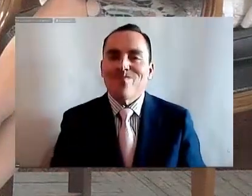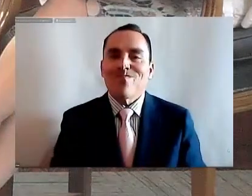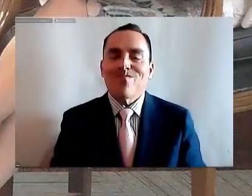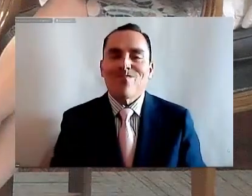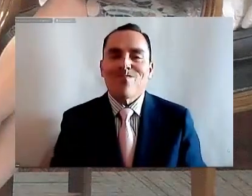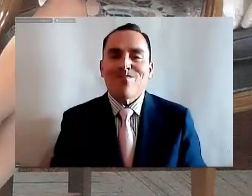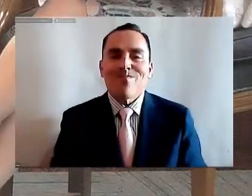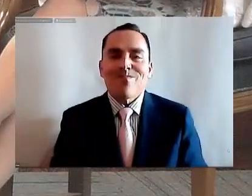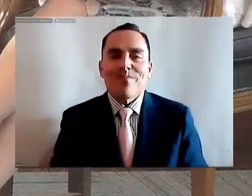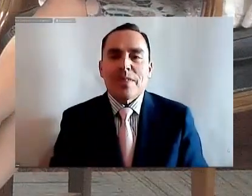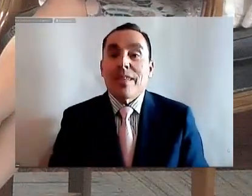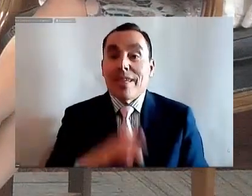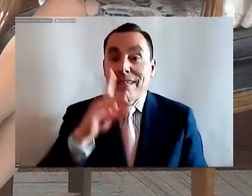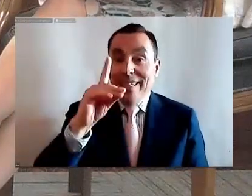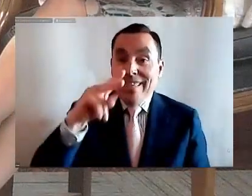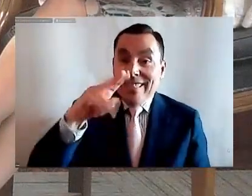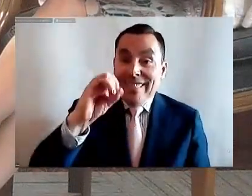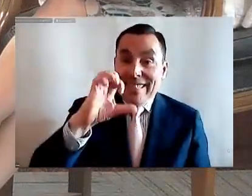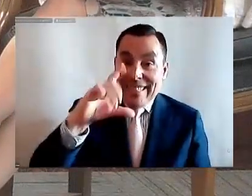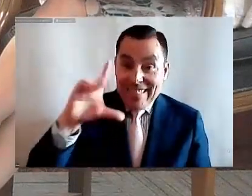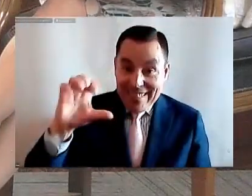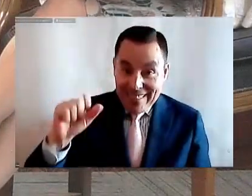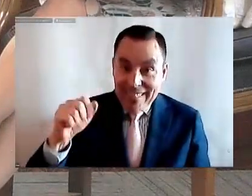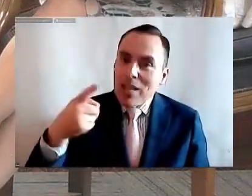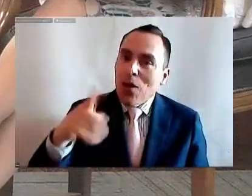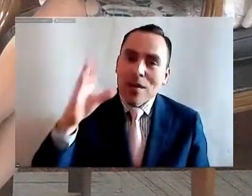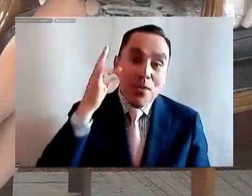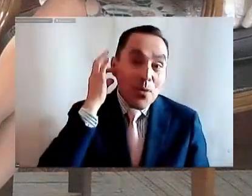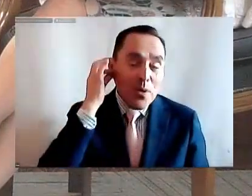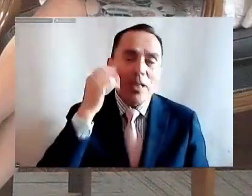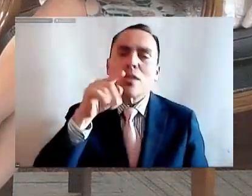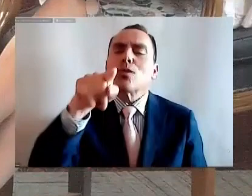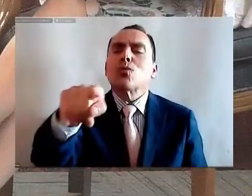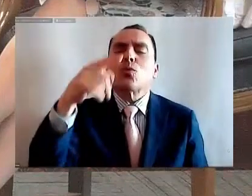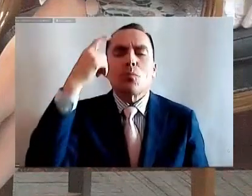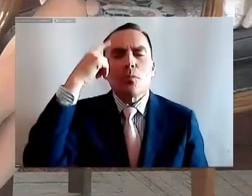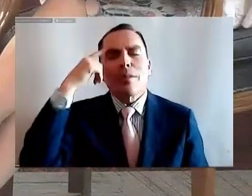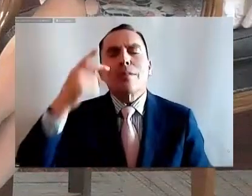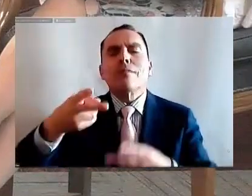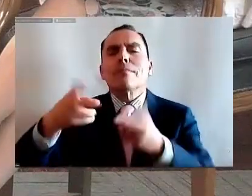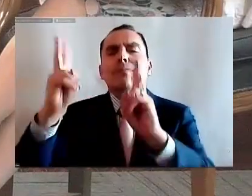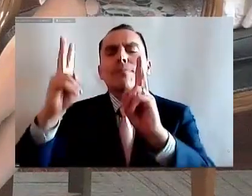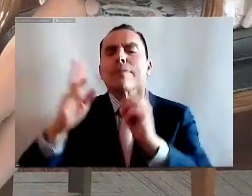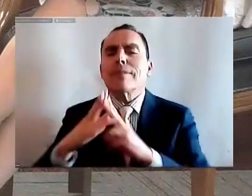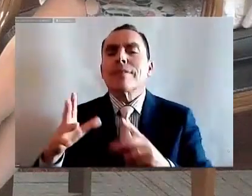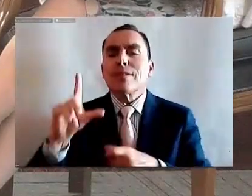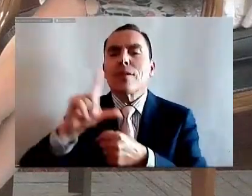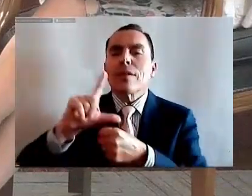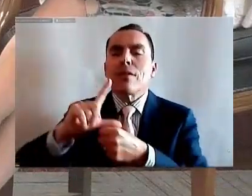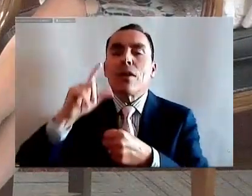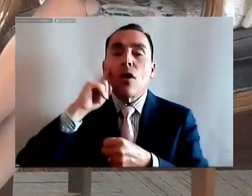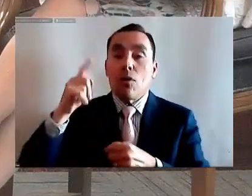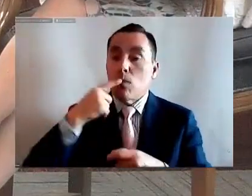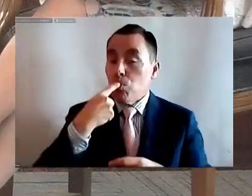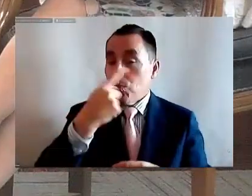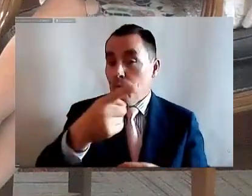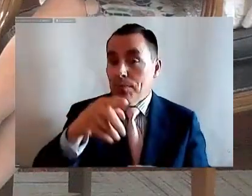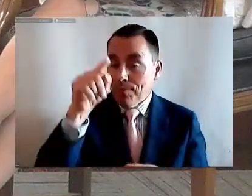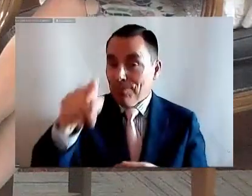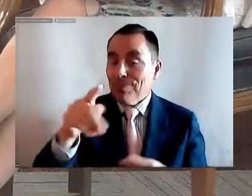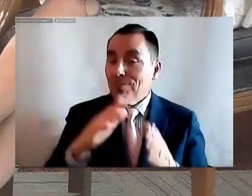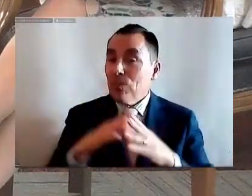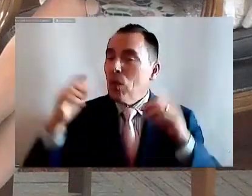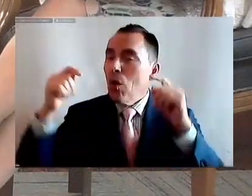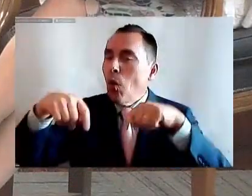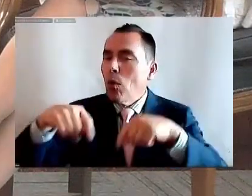Daniela, la segunda pregunta. ¿En qué ámbitos del derecho laboral creen ustedes, pero va dirigida a ti, que ha habido mayores